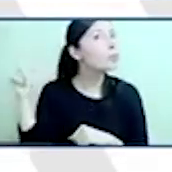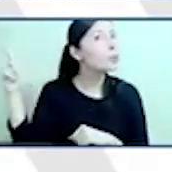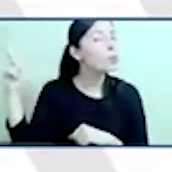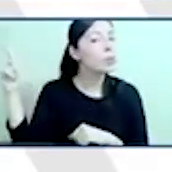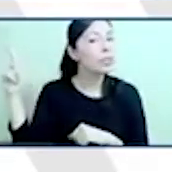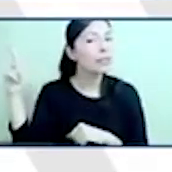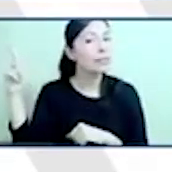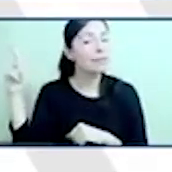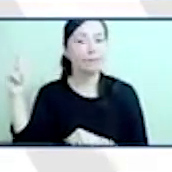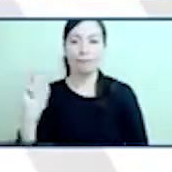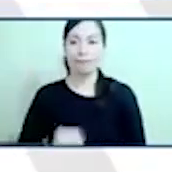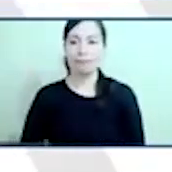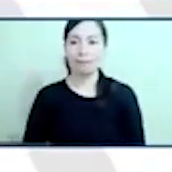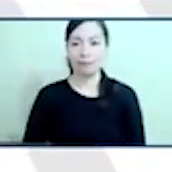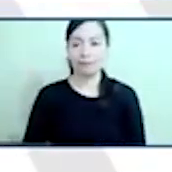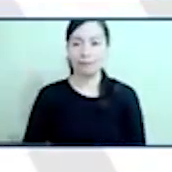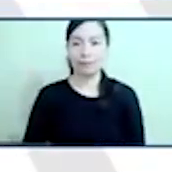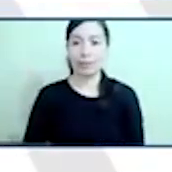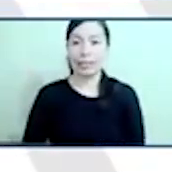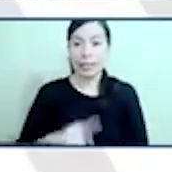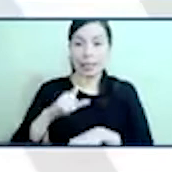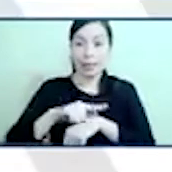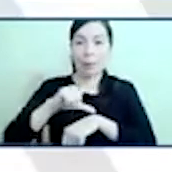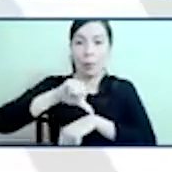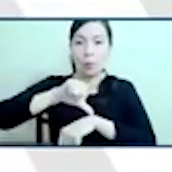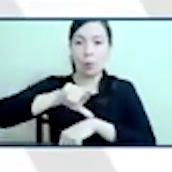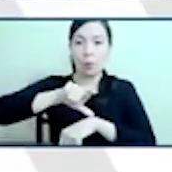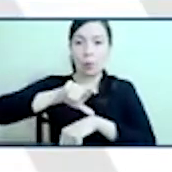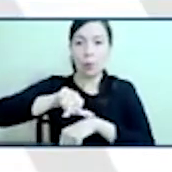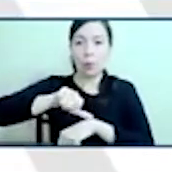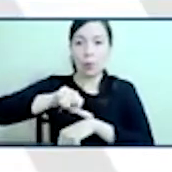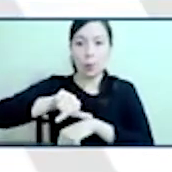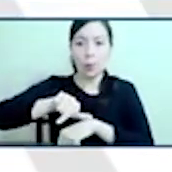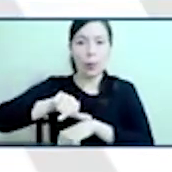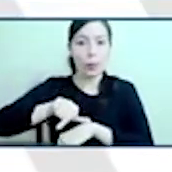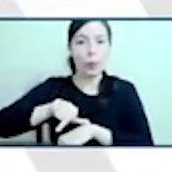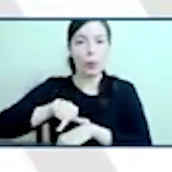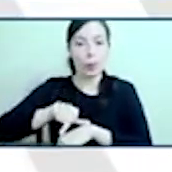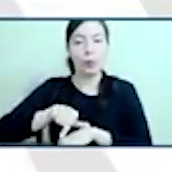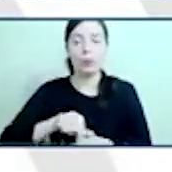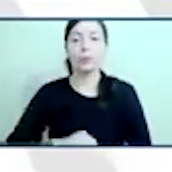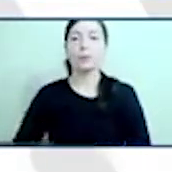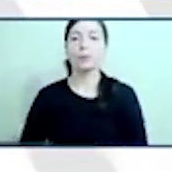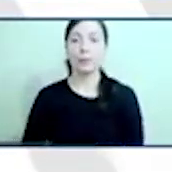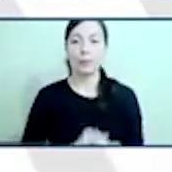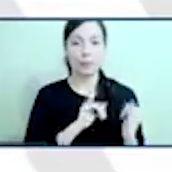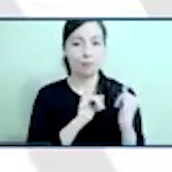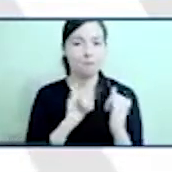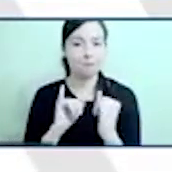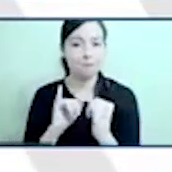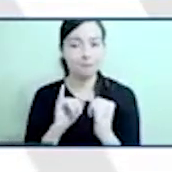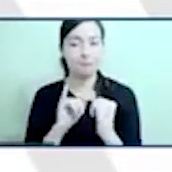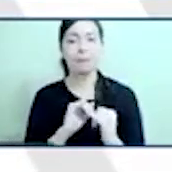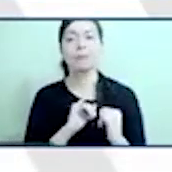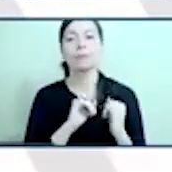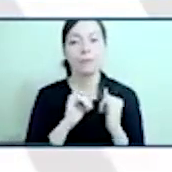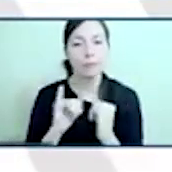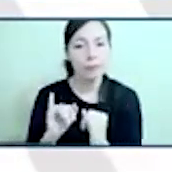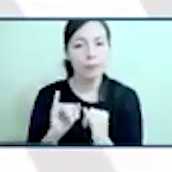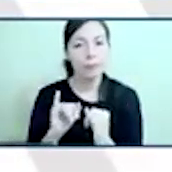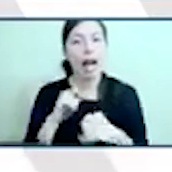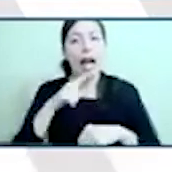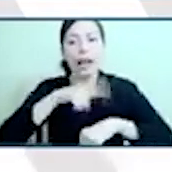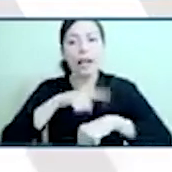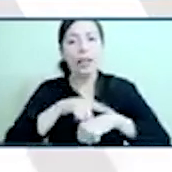llevaba un contador de tiempo, era posible luego reconstruir la información de por dónde había pasado y a qué hora había